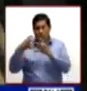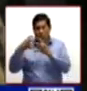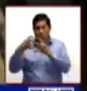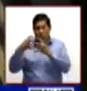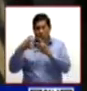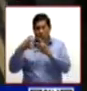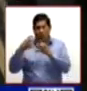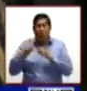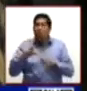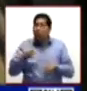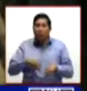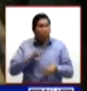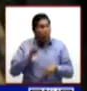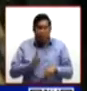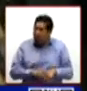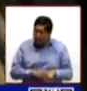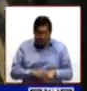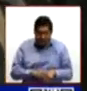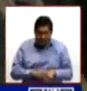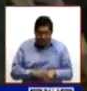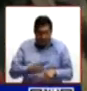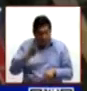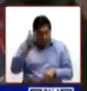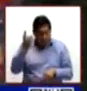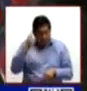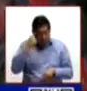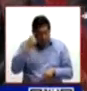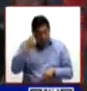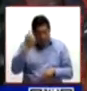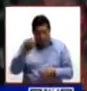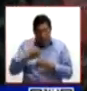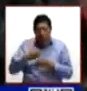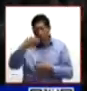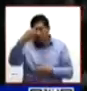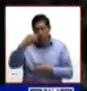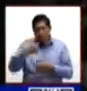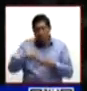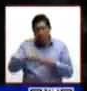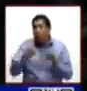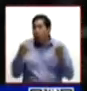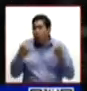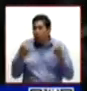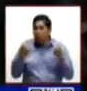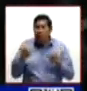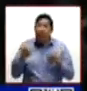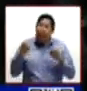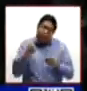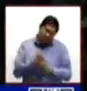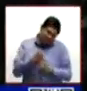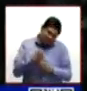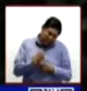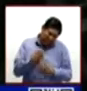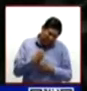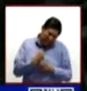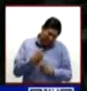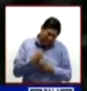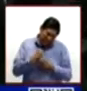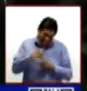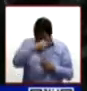ser normalizados debido a que los postes fueron rotos. Estamos trabajando, ya se ha hecho